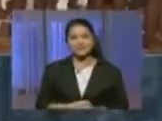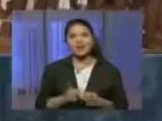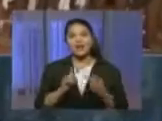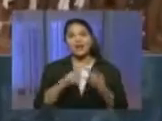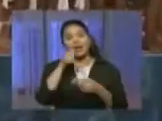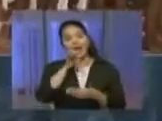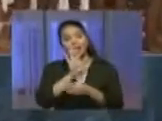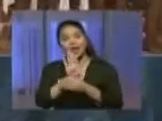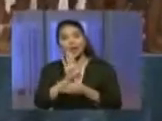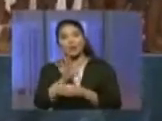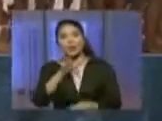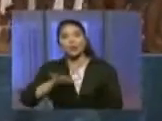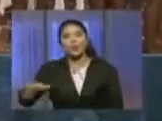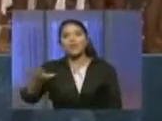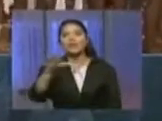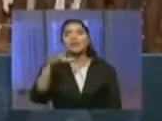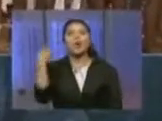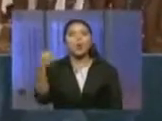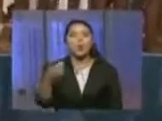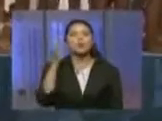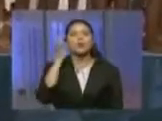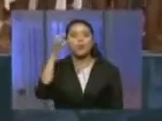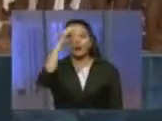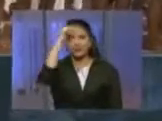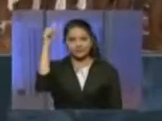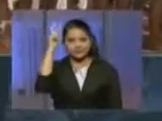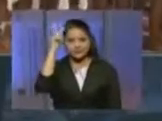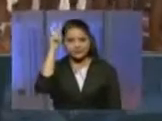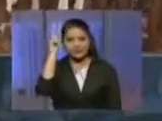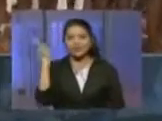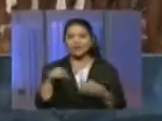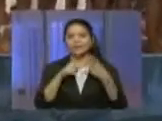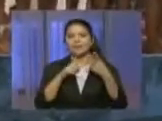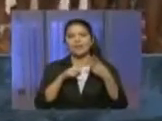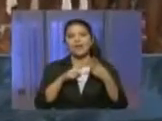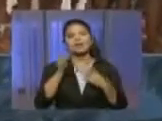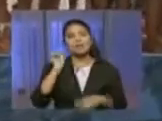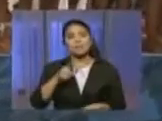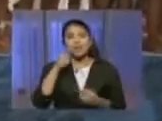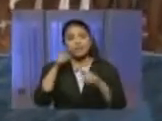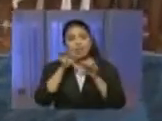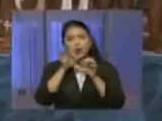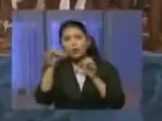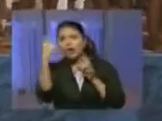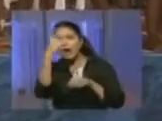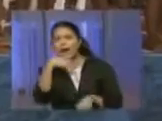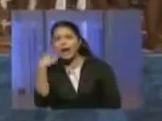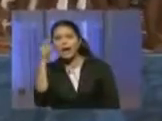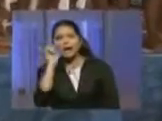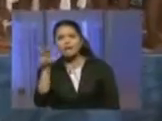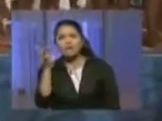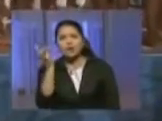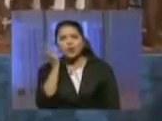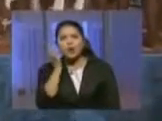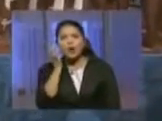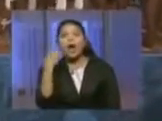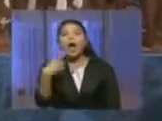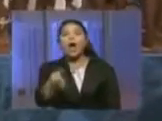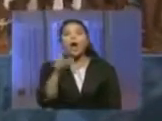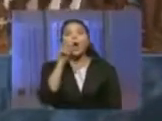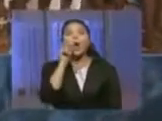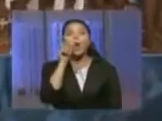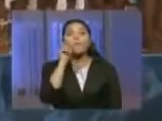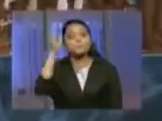de Amazonas nice Maldonado y también veo por allá al hombre de la